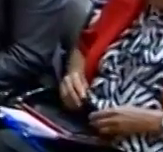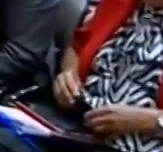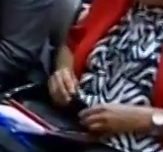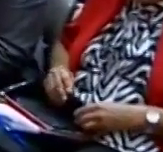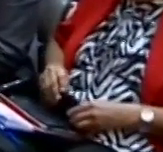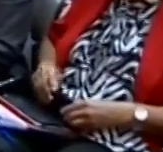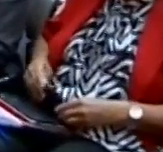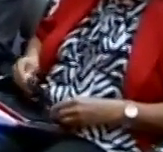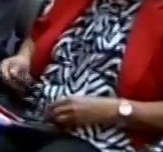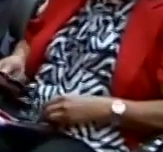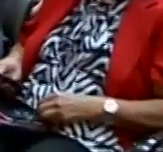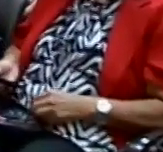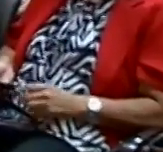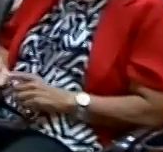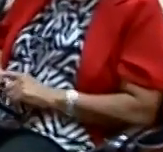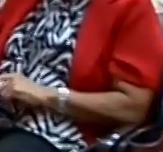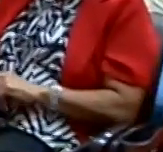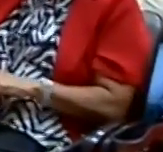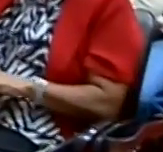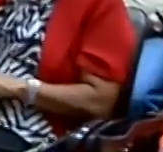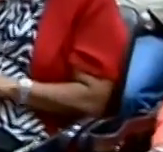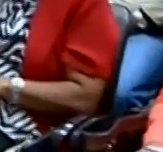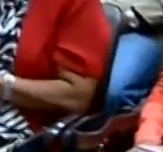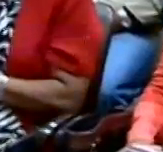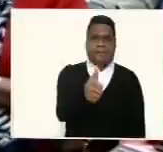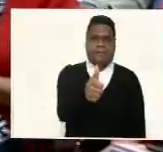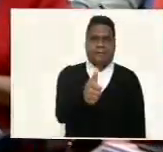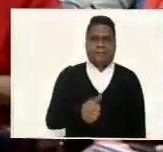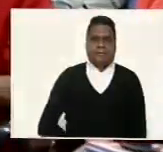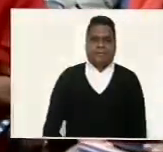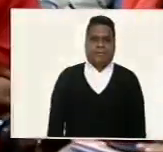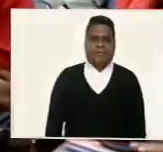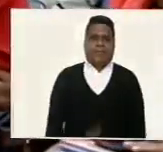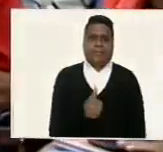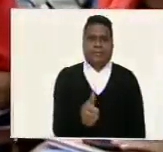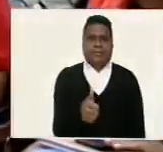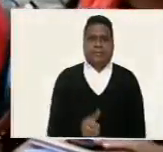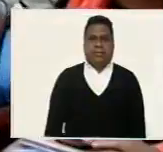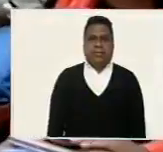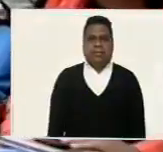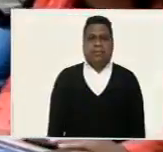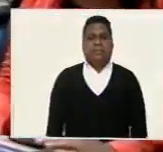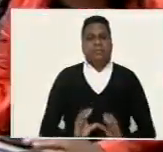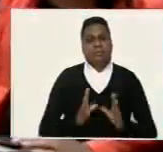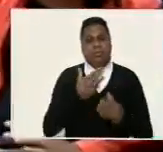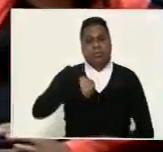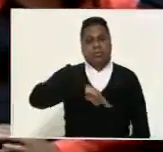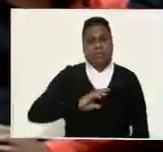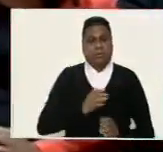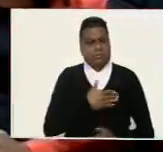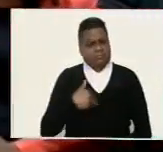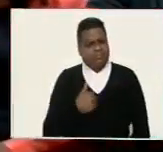compañera amiga y camarada Carolis Pérez, segunda secretaria de nuestra Asamblea. Nosotros queremos comenzar,